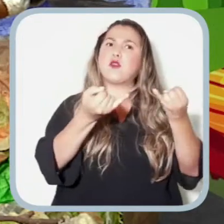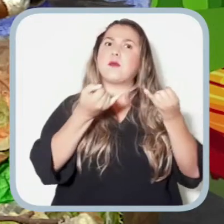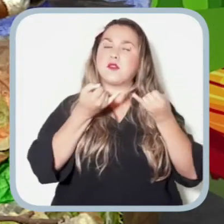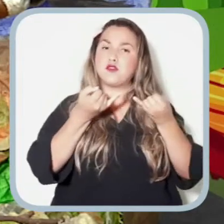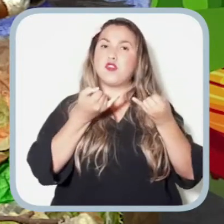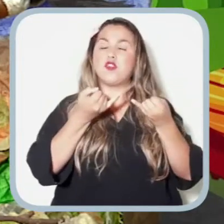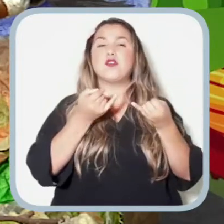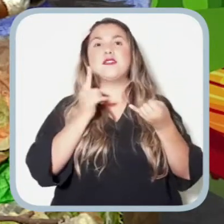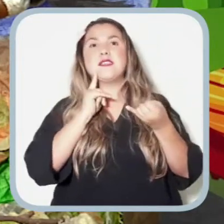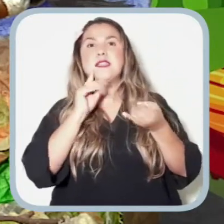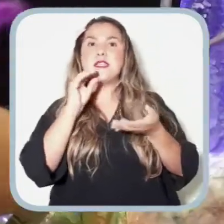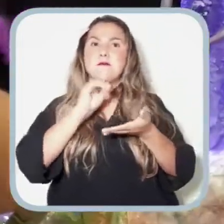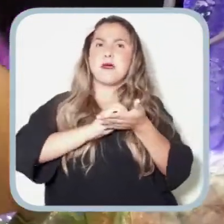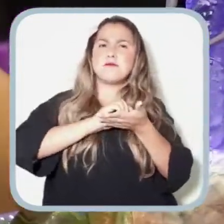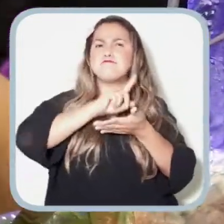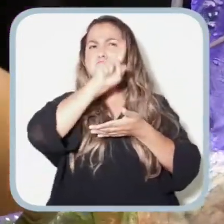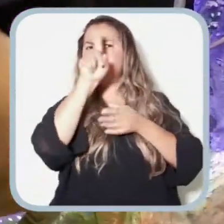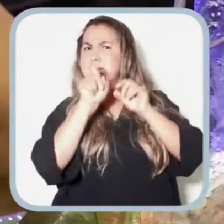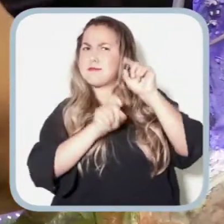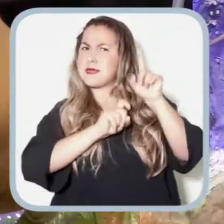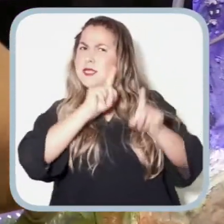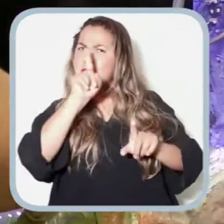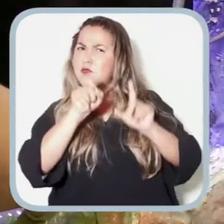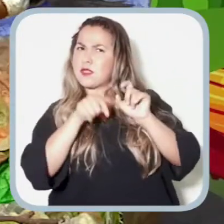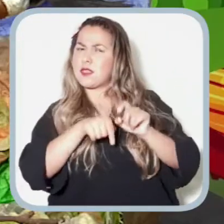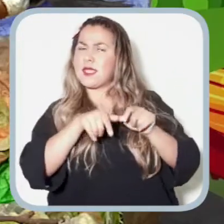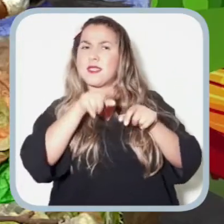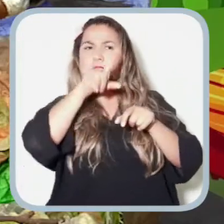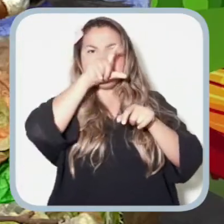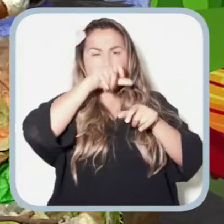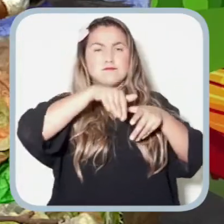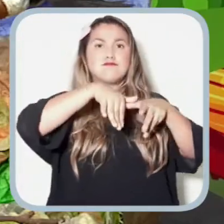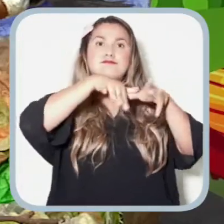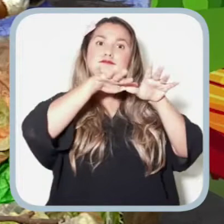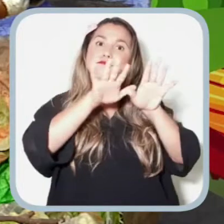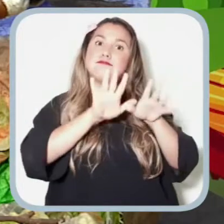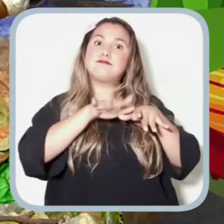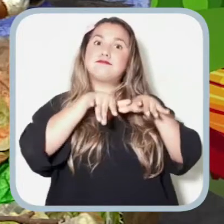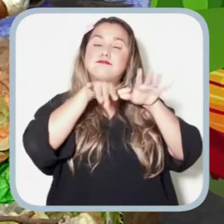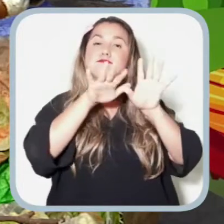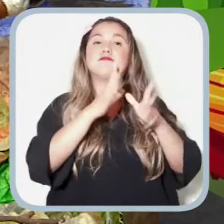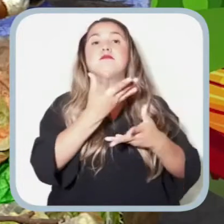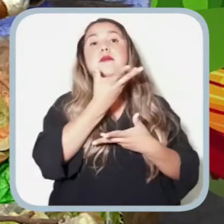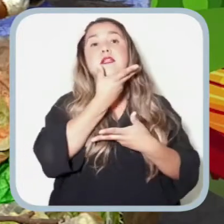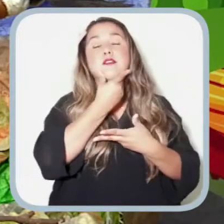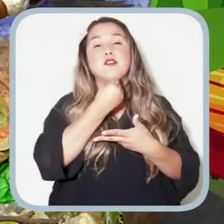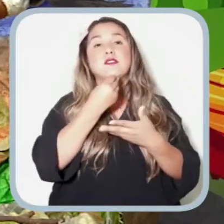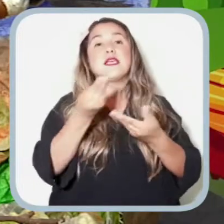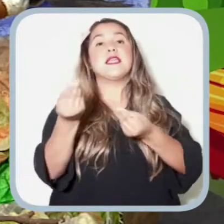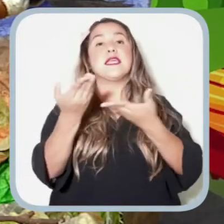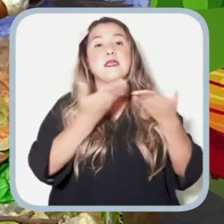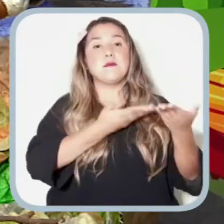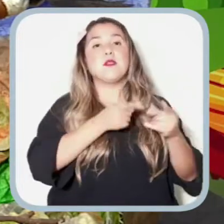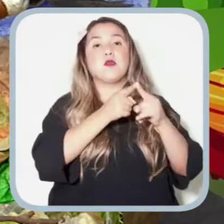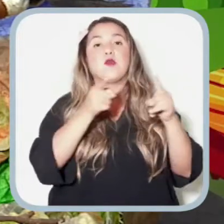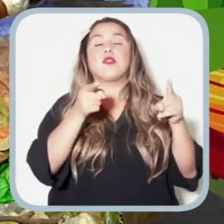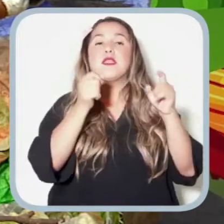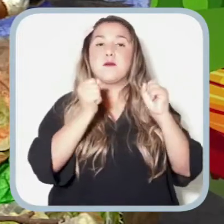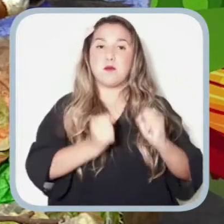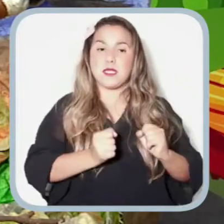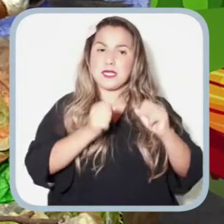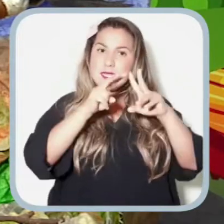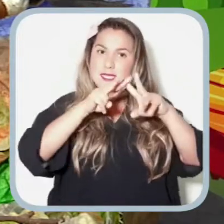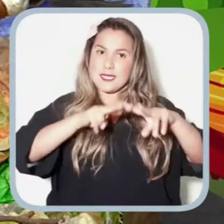más interrogantes les surgen acerca de esta ave maravillosa les invito a que puedan investigar también acá de la